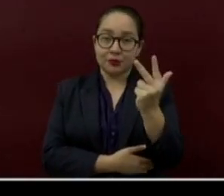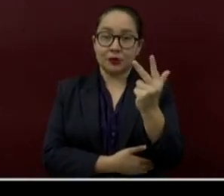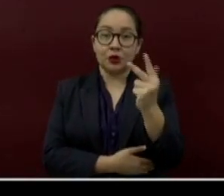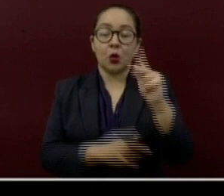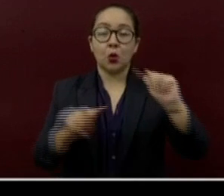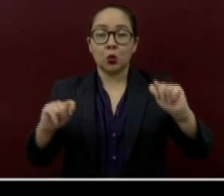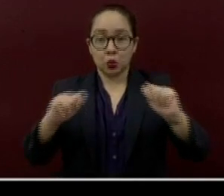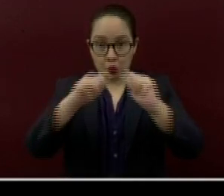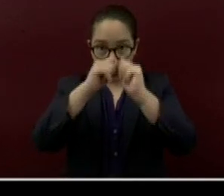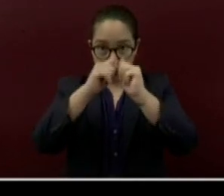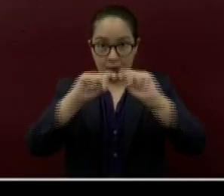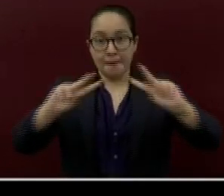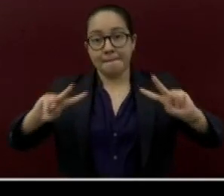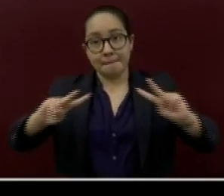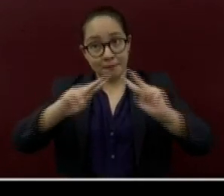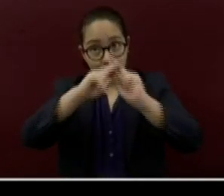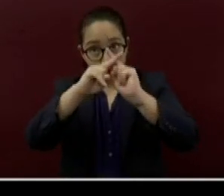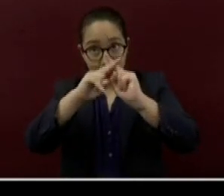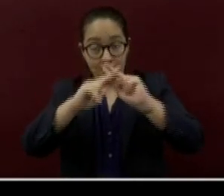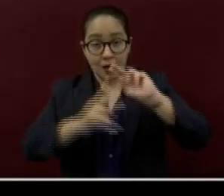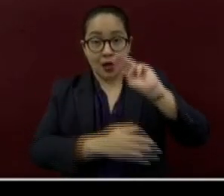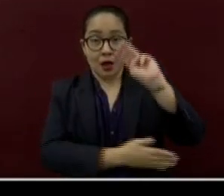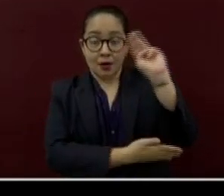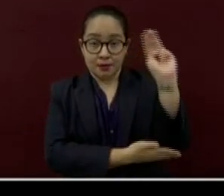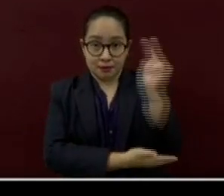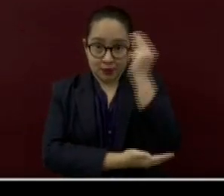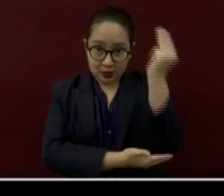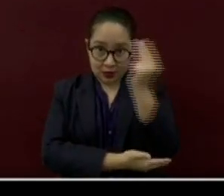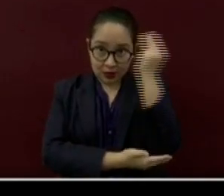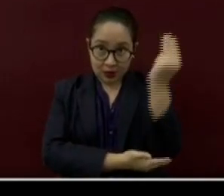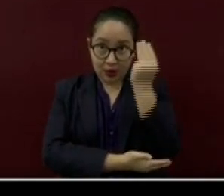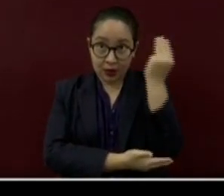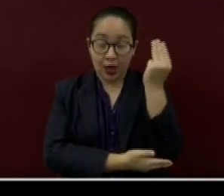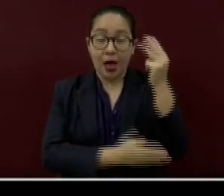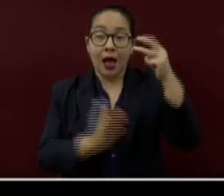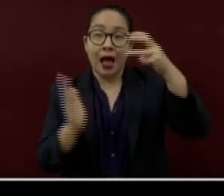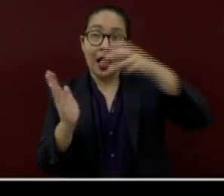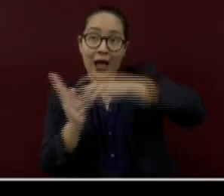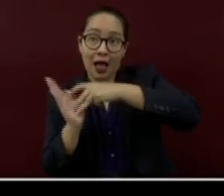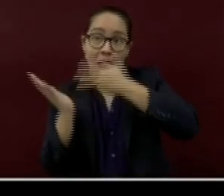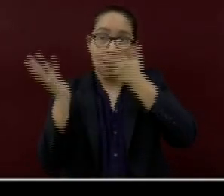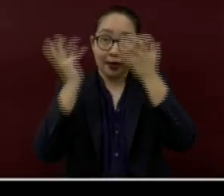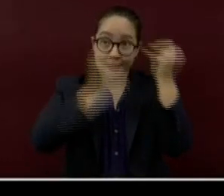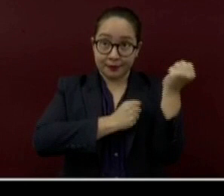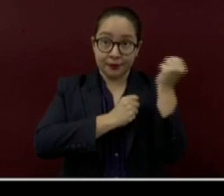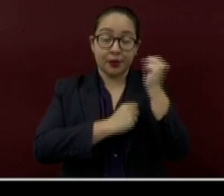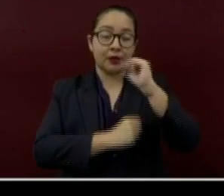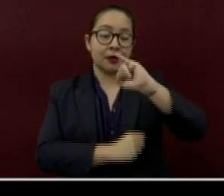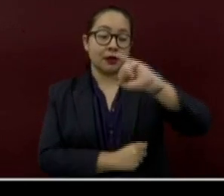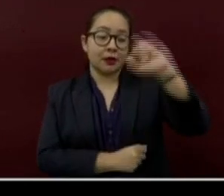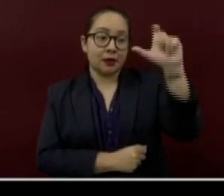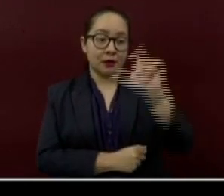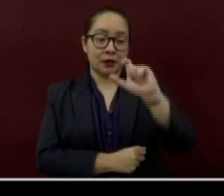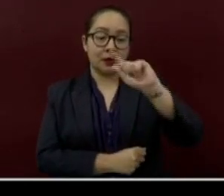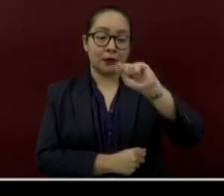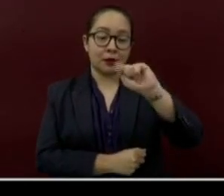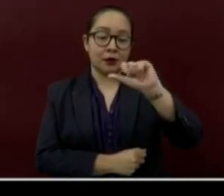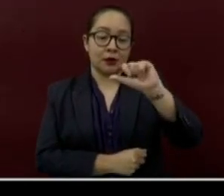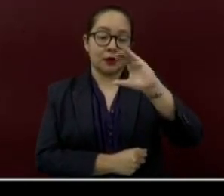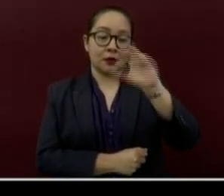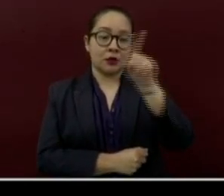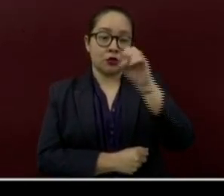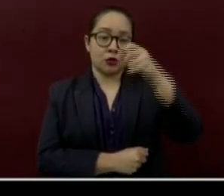tuxpan poza rica minatitlán ahora martínez de la torre lista zoquitlán boca del